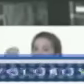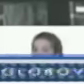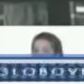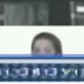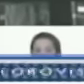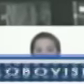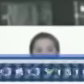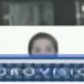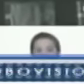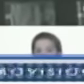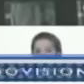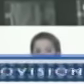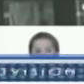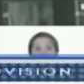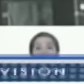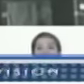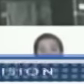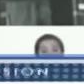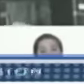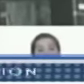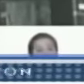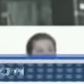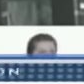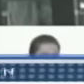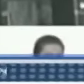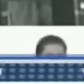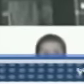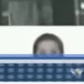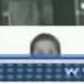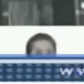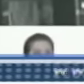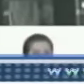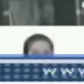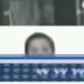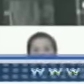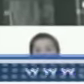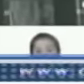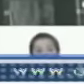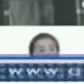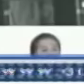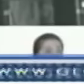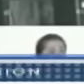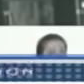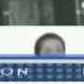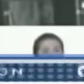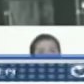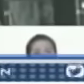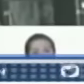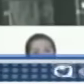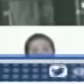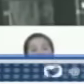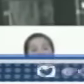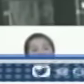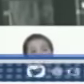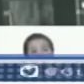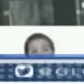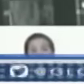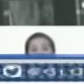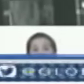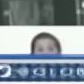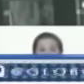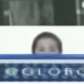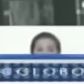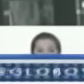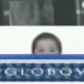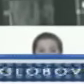y se están haciendo todas las evaluaciones necesarias para atender a las familias afectadas en las diferentes viviendas